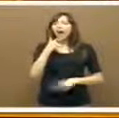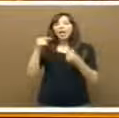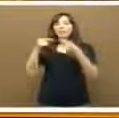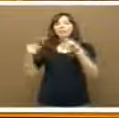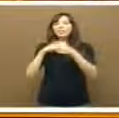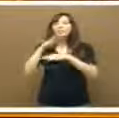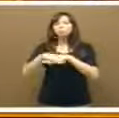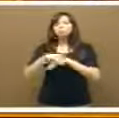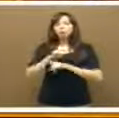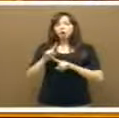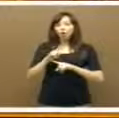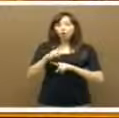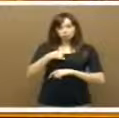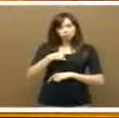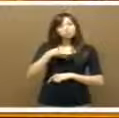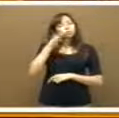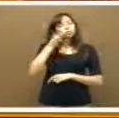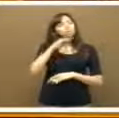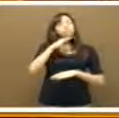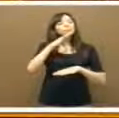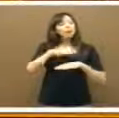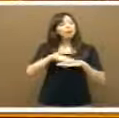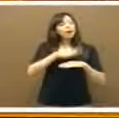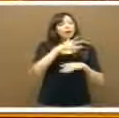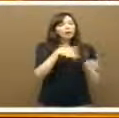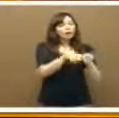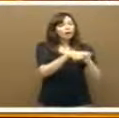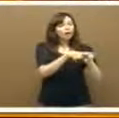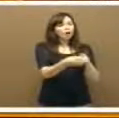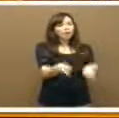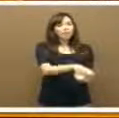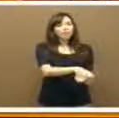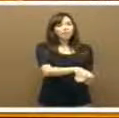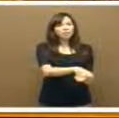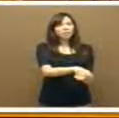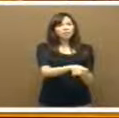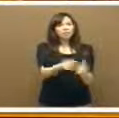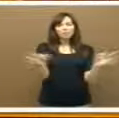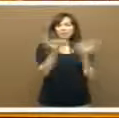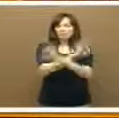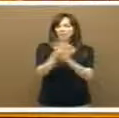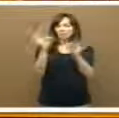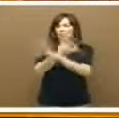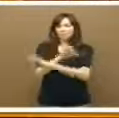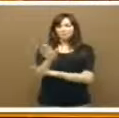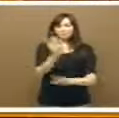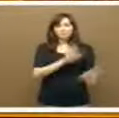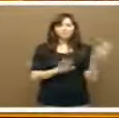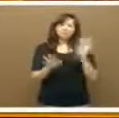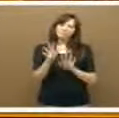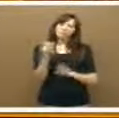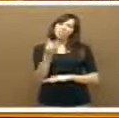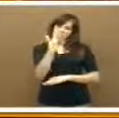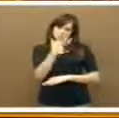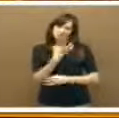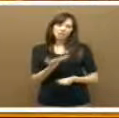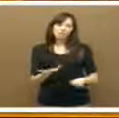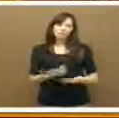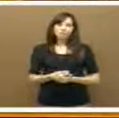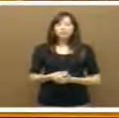ahora que lo hemos cumplido vuelve a criticar porque lo hemos cumplido. Vamos a ser un poco serios. Señor consejero, ha